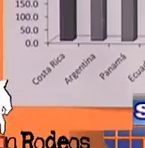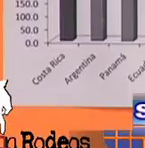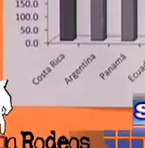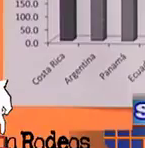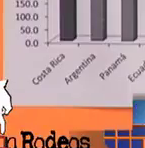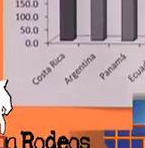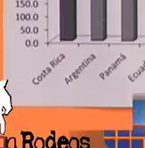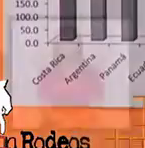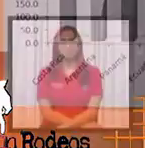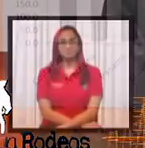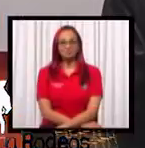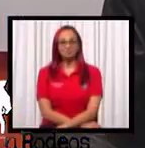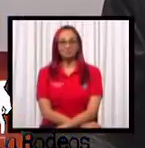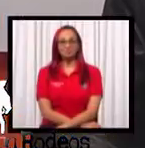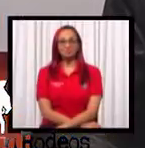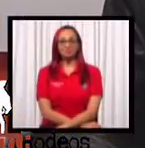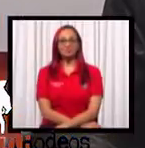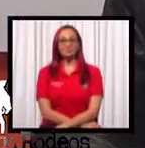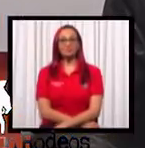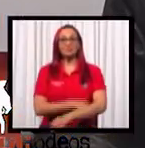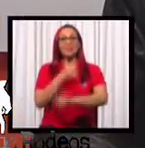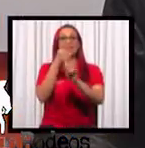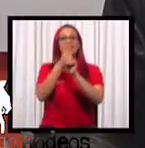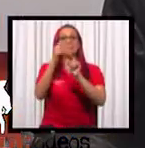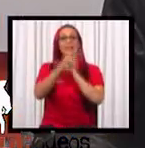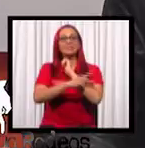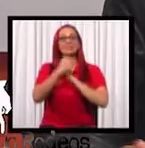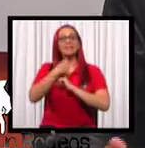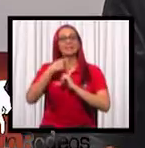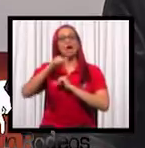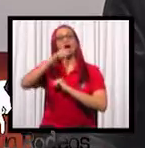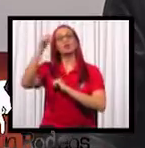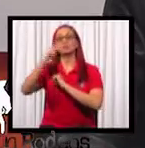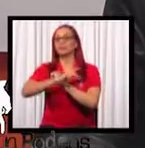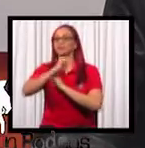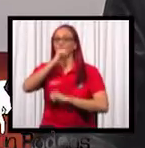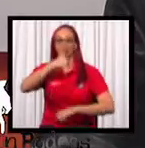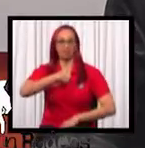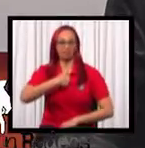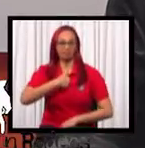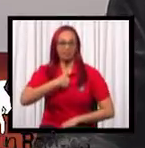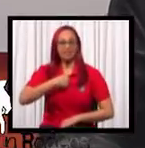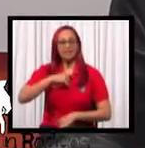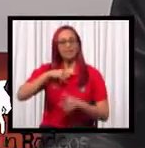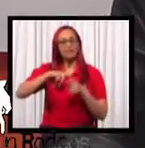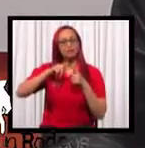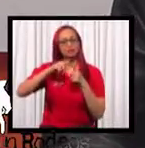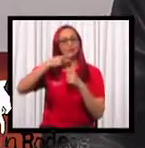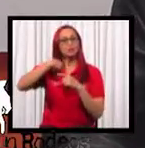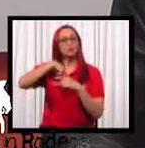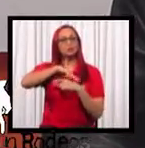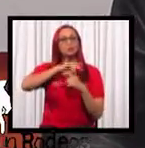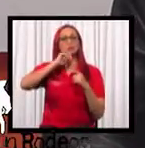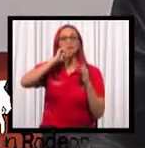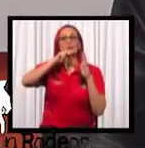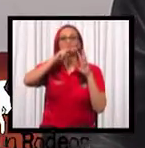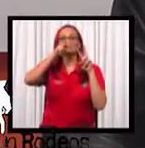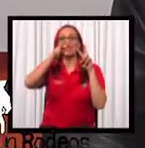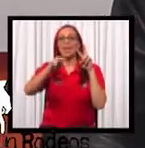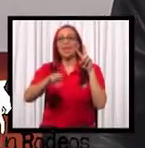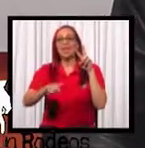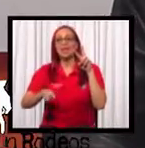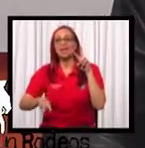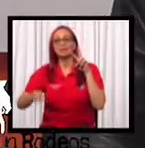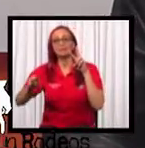ecológicas que este país tiene y que los otros países no tienen. Y eso nos pone a nosotros en una desventaja competitiva, y